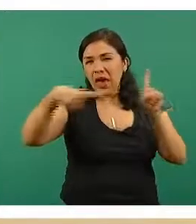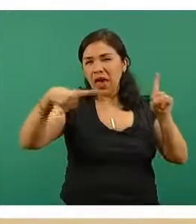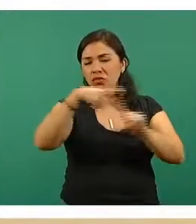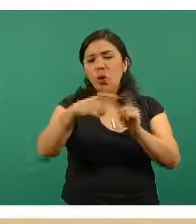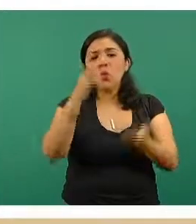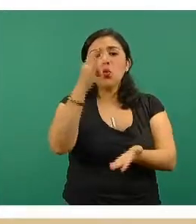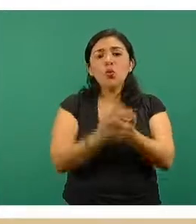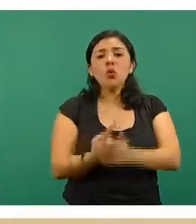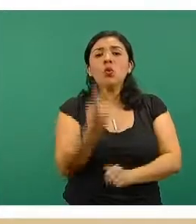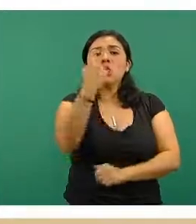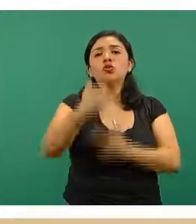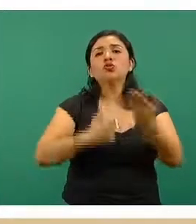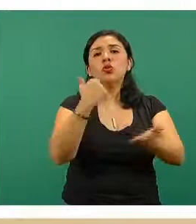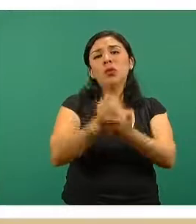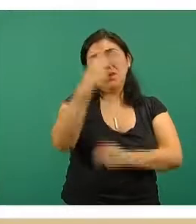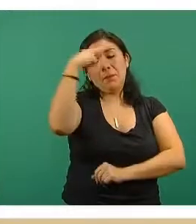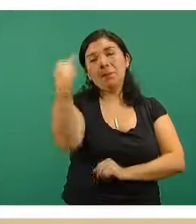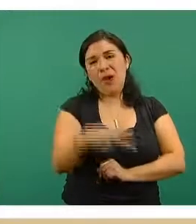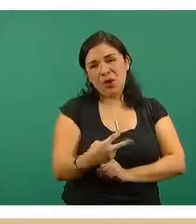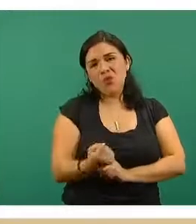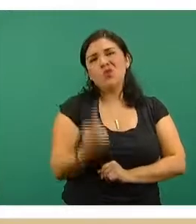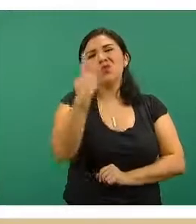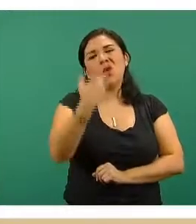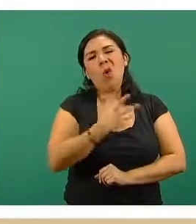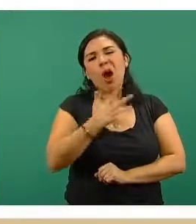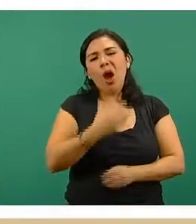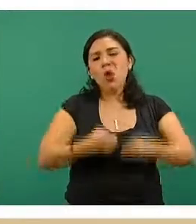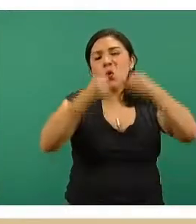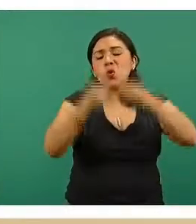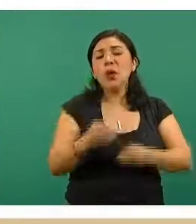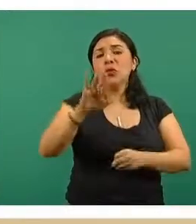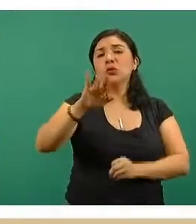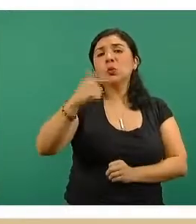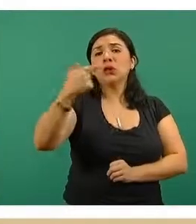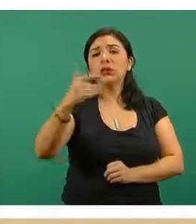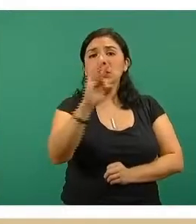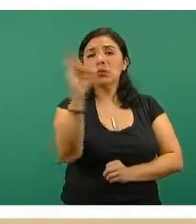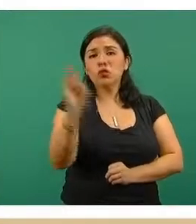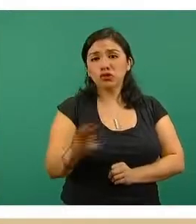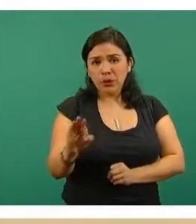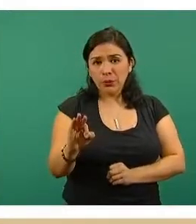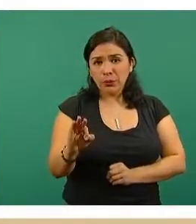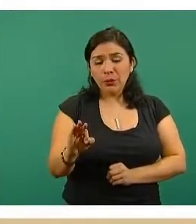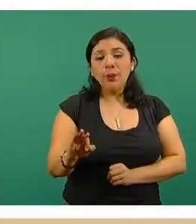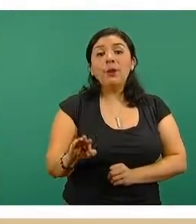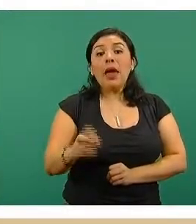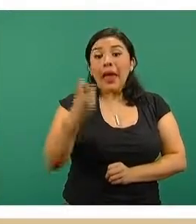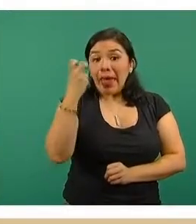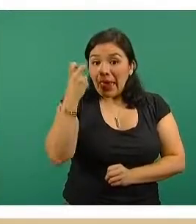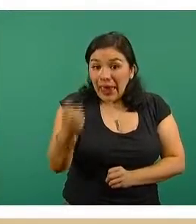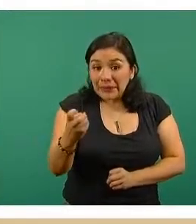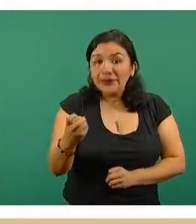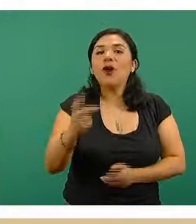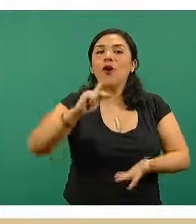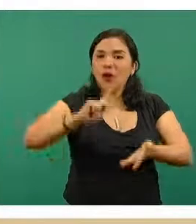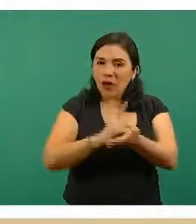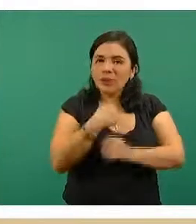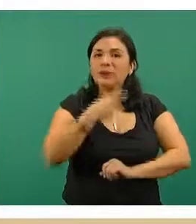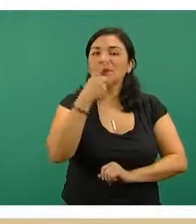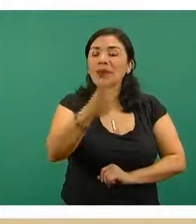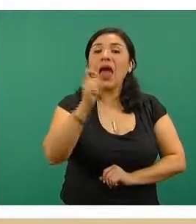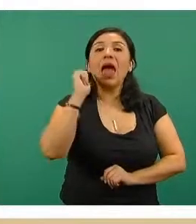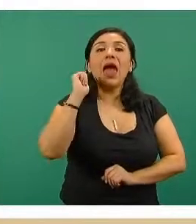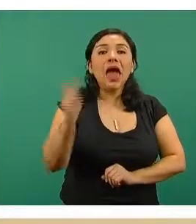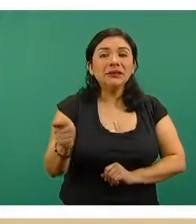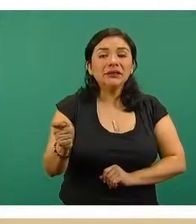únicamente conservamos a la Ciudad de México con una ocupación del 57%. Esto, volvemos a recordar que